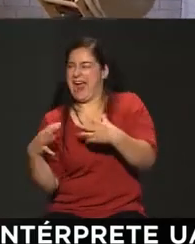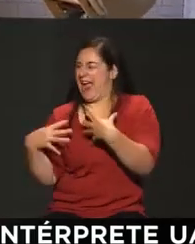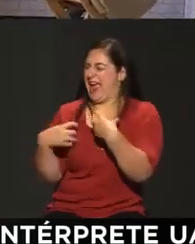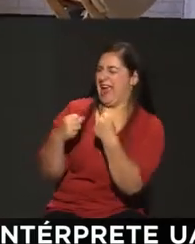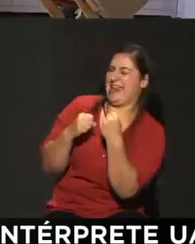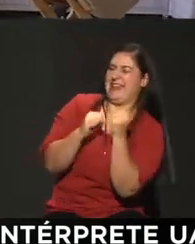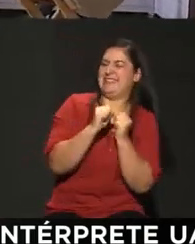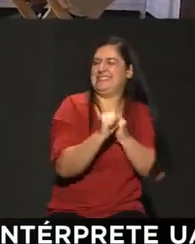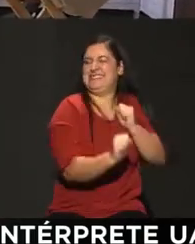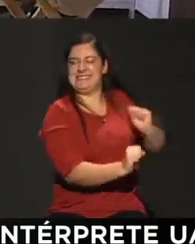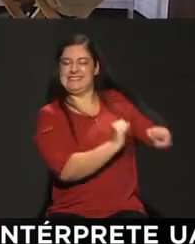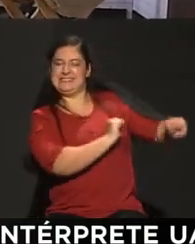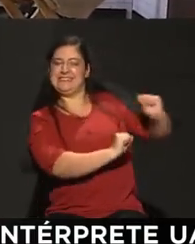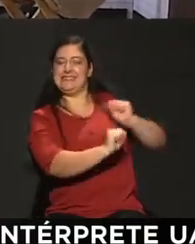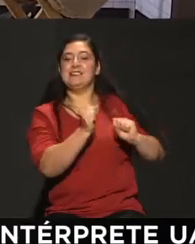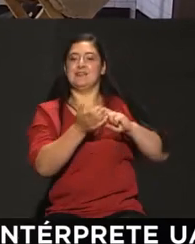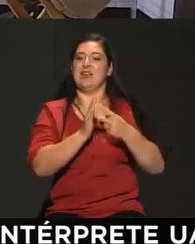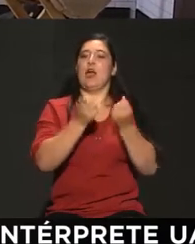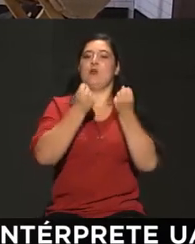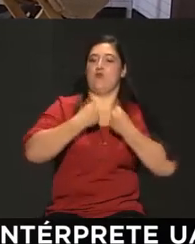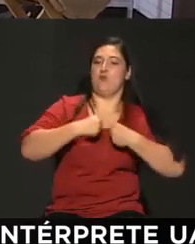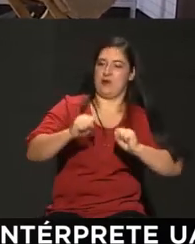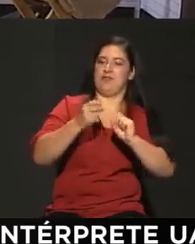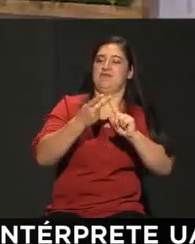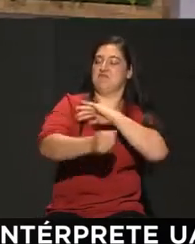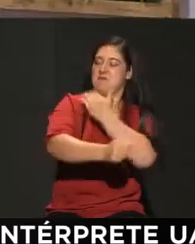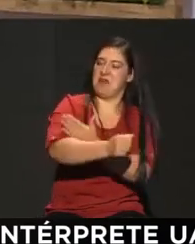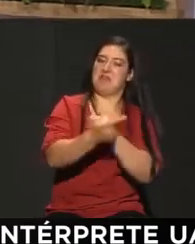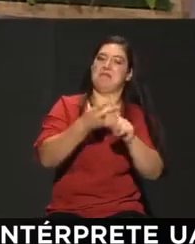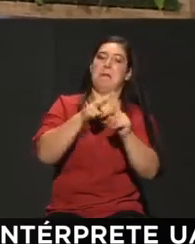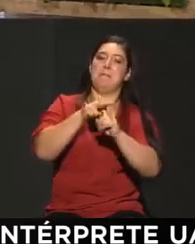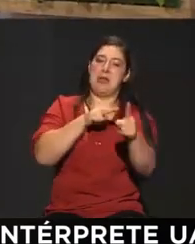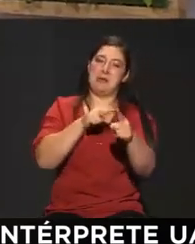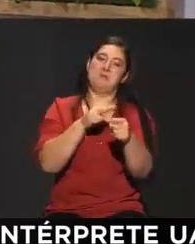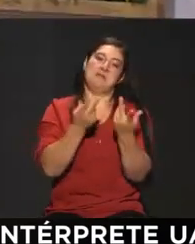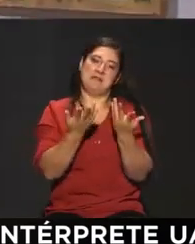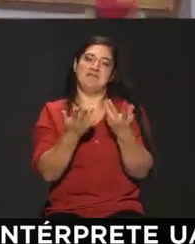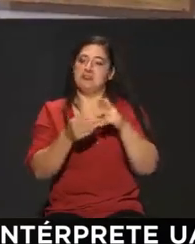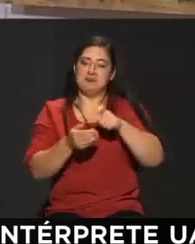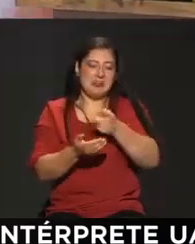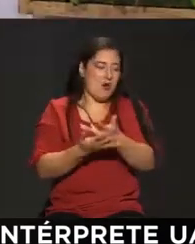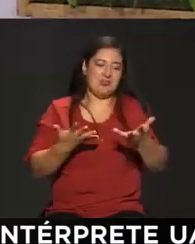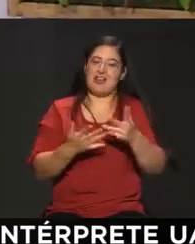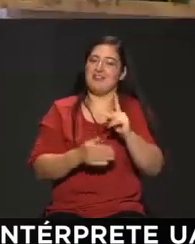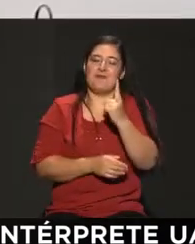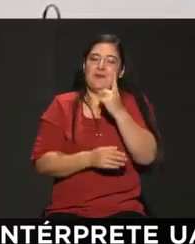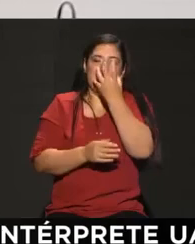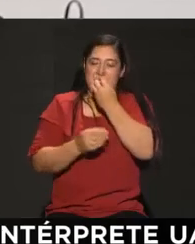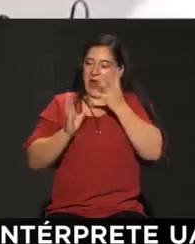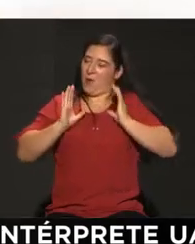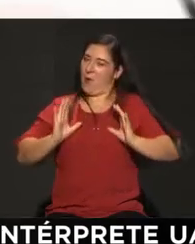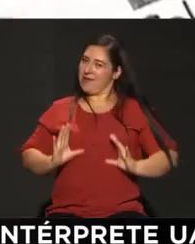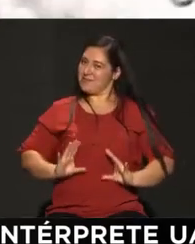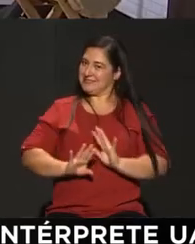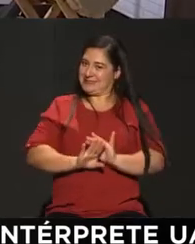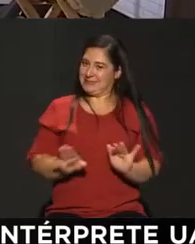trabajamos fuerza y velocidad a la vez. ¡Listo! ¡Listo! Mire que son fáciles, sin ningún elemento. Solo con este hermoso cuerpo. Muy bien. Así